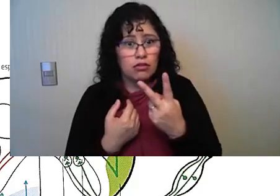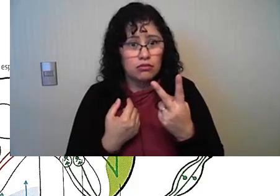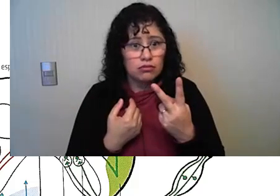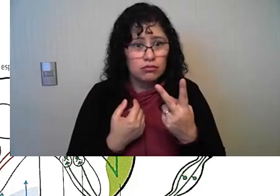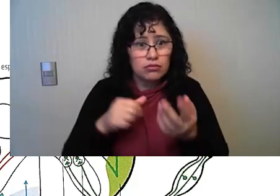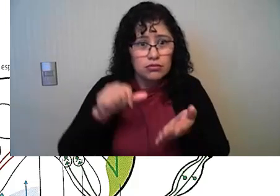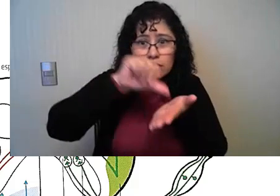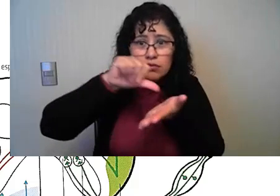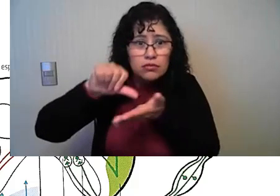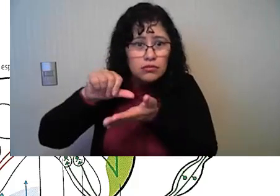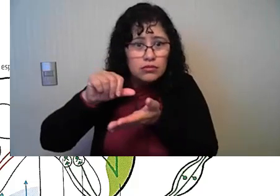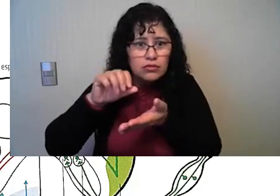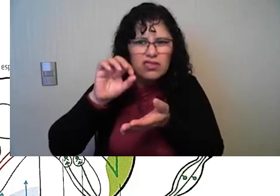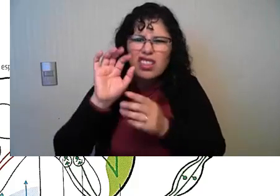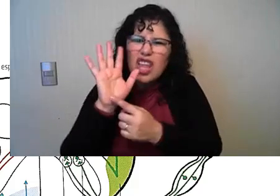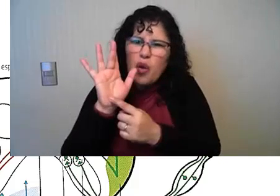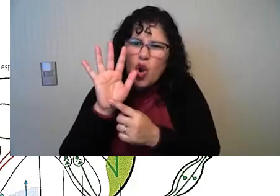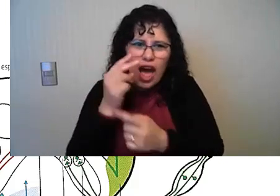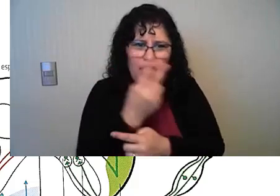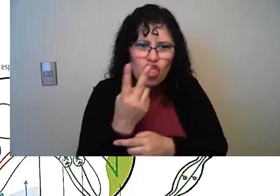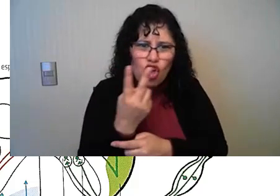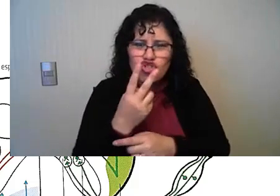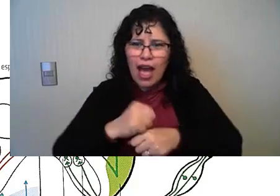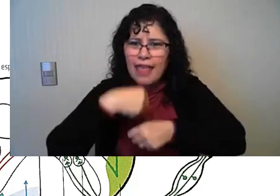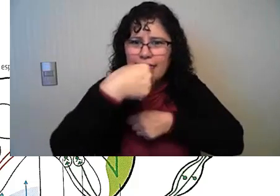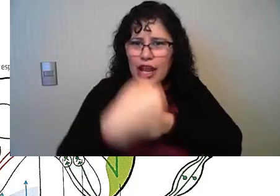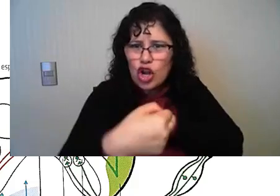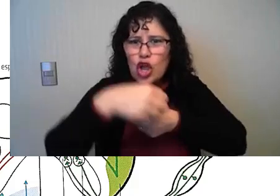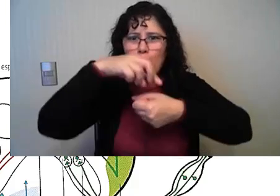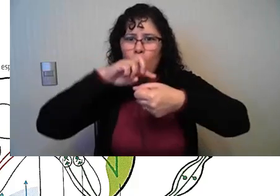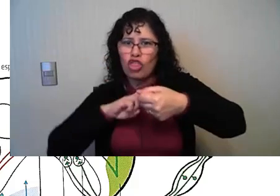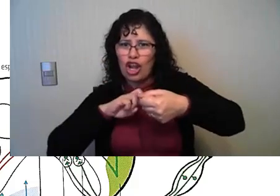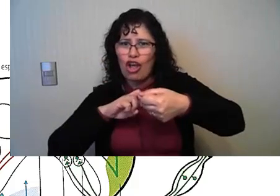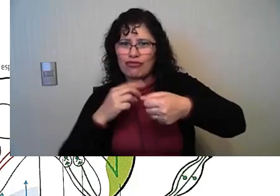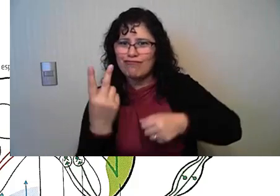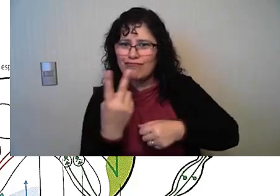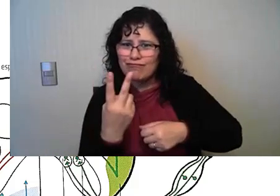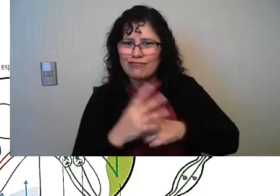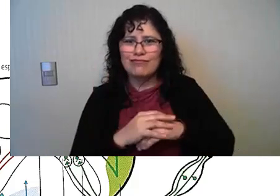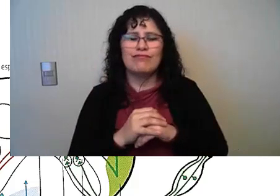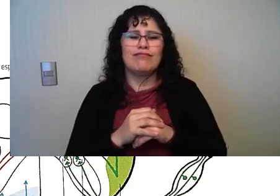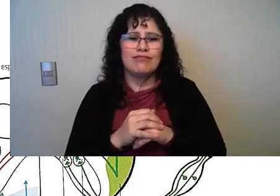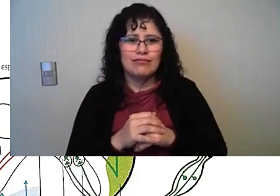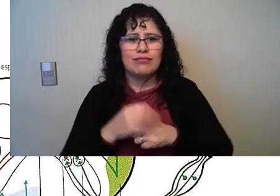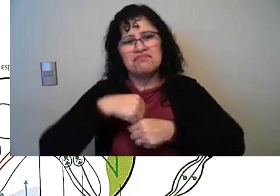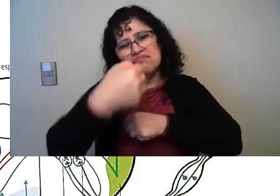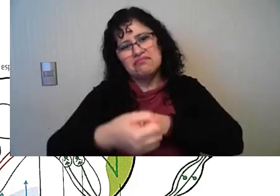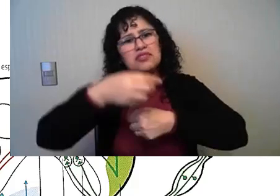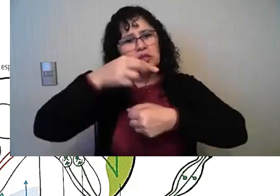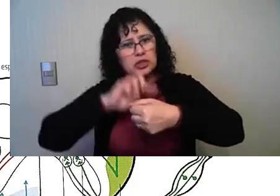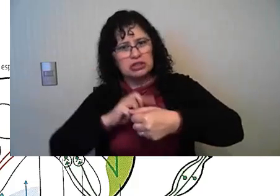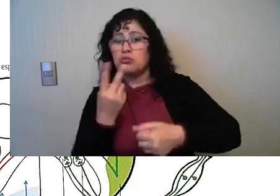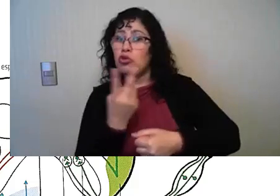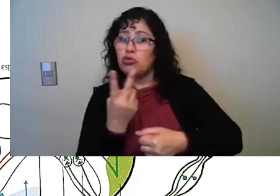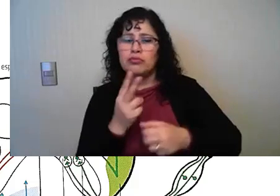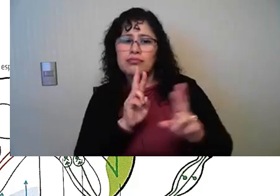neuronas. Uno es anterior y otro es posterior. ¿Sí? Anterior y posterior. Y están relacionados